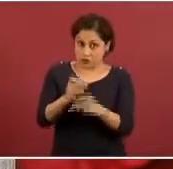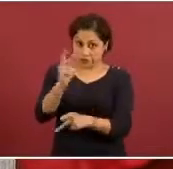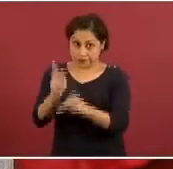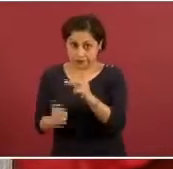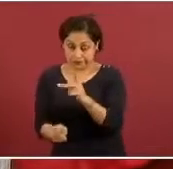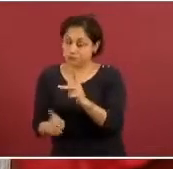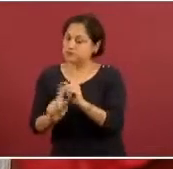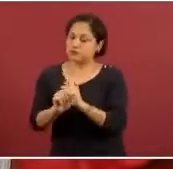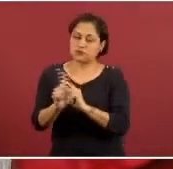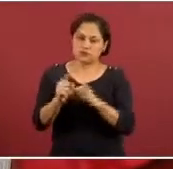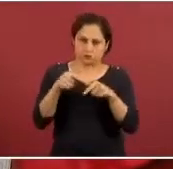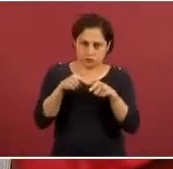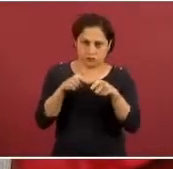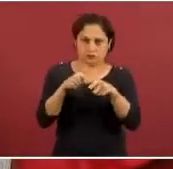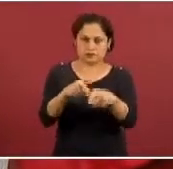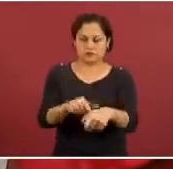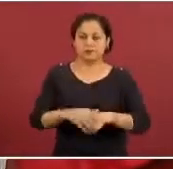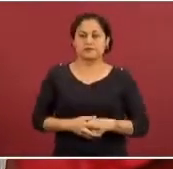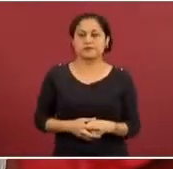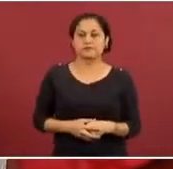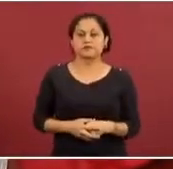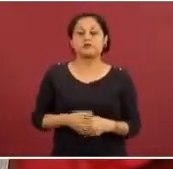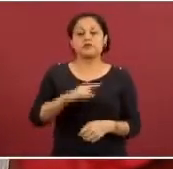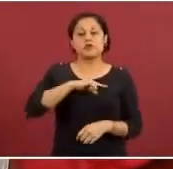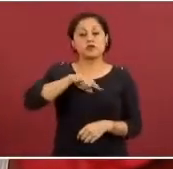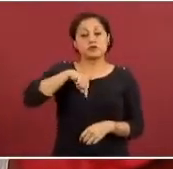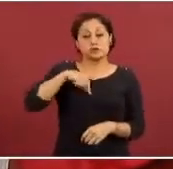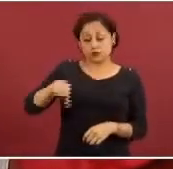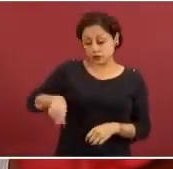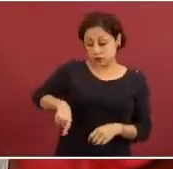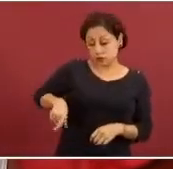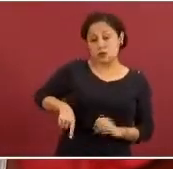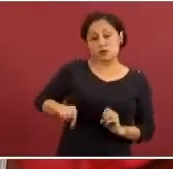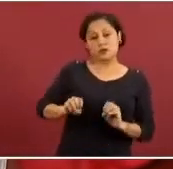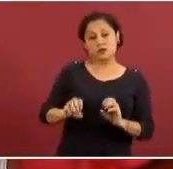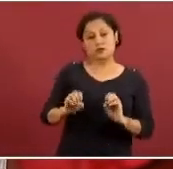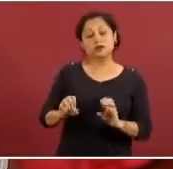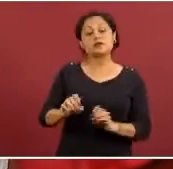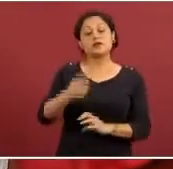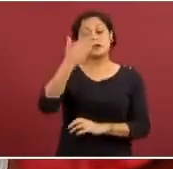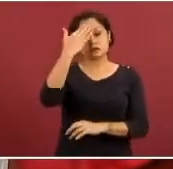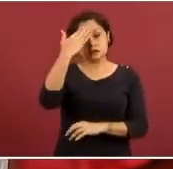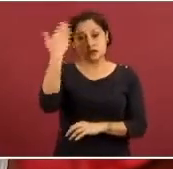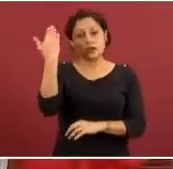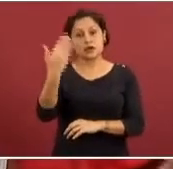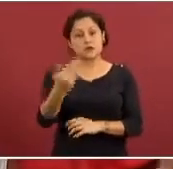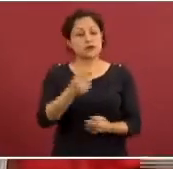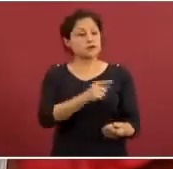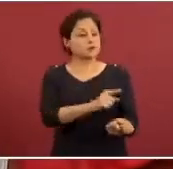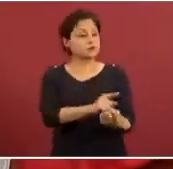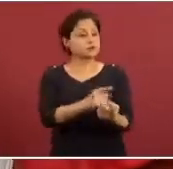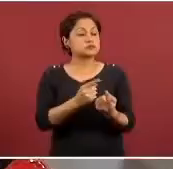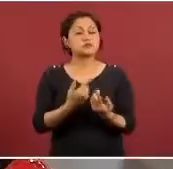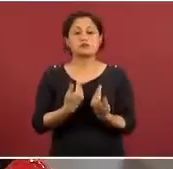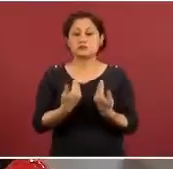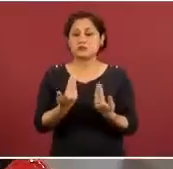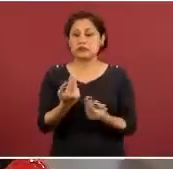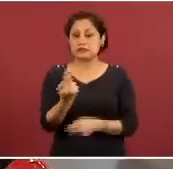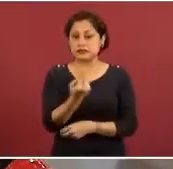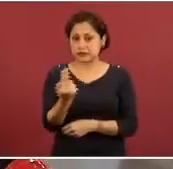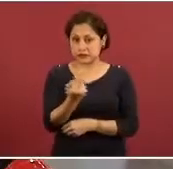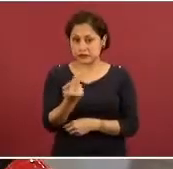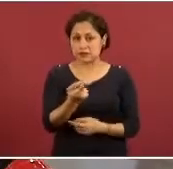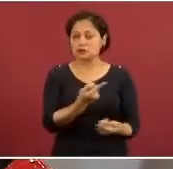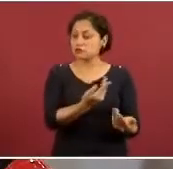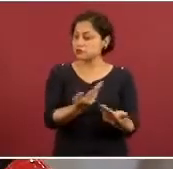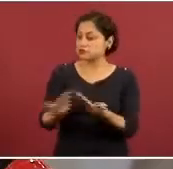fase. Reconocemos en el Gobierno que nos necesitamos y compartimos esta preocupación por superar los